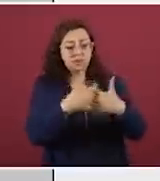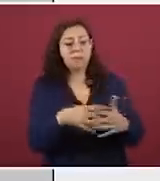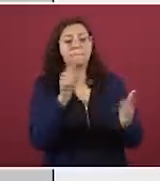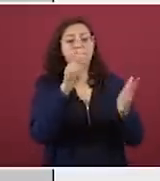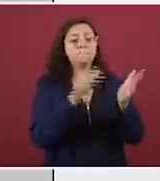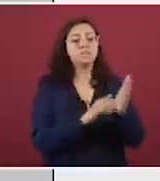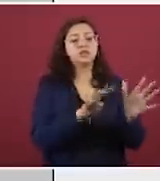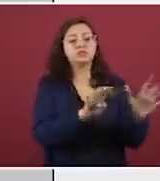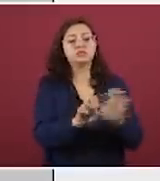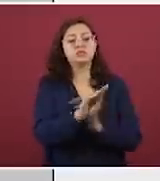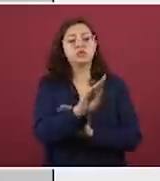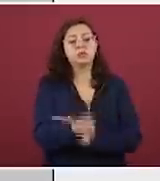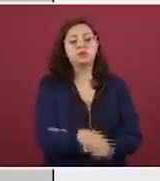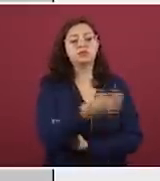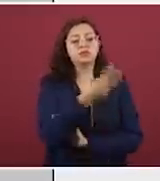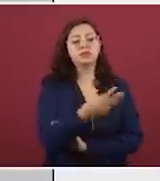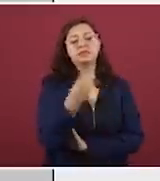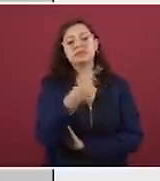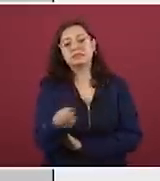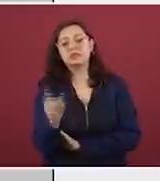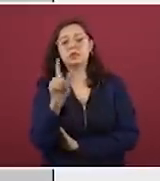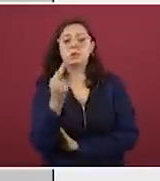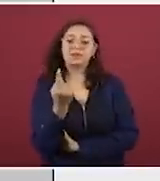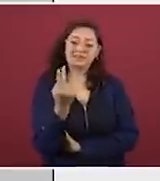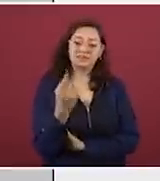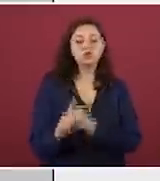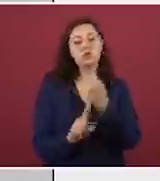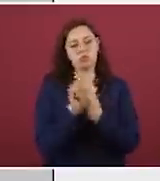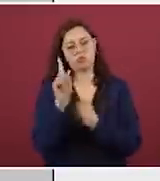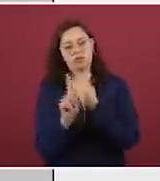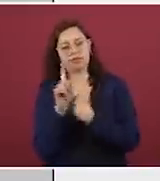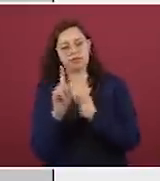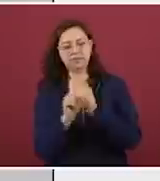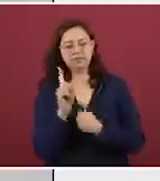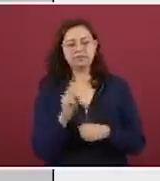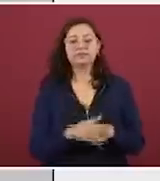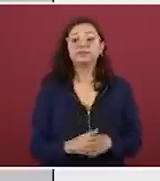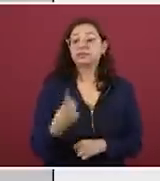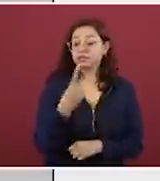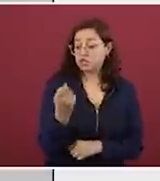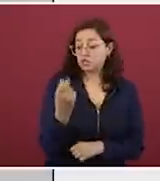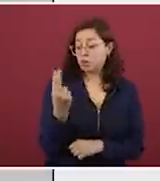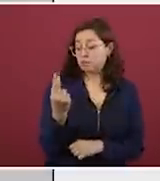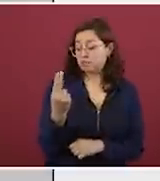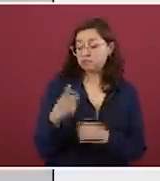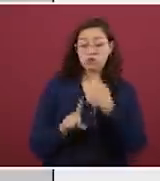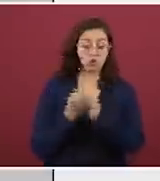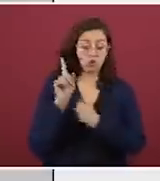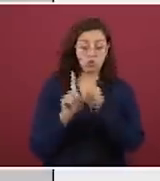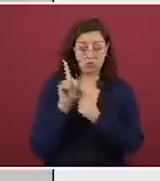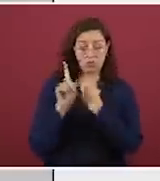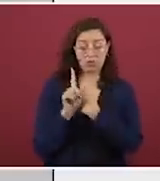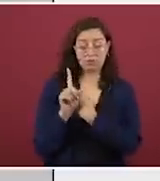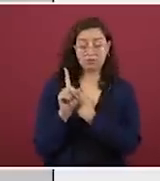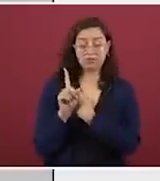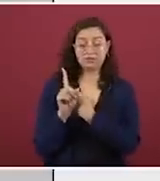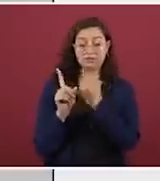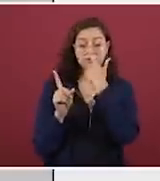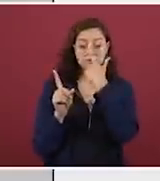fueron 125 bombas que salieron con problemas. De esas 125 bombas que salieron con